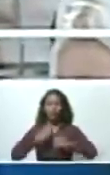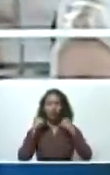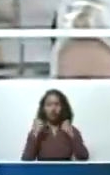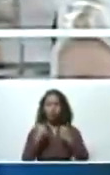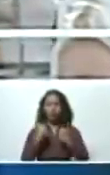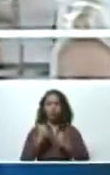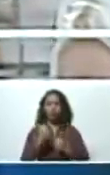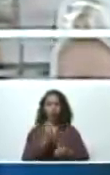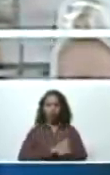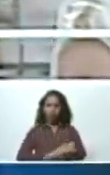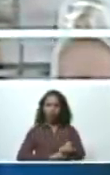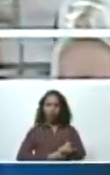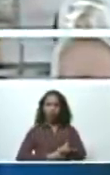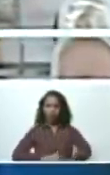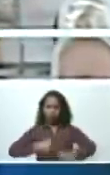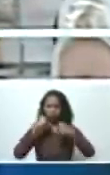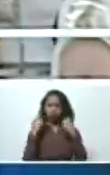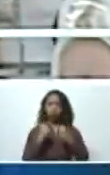carácter al cantar.